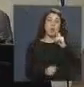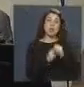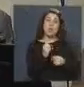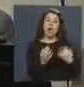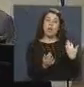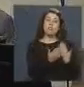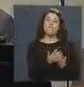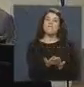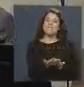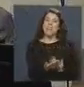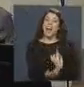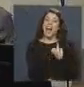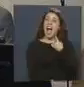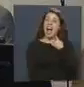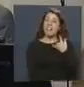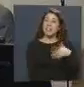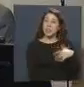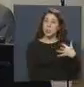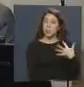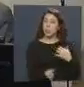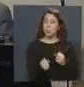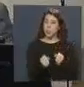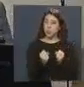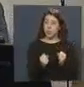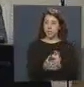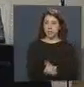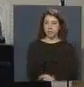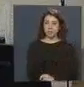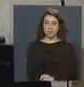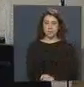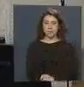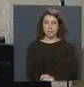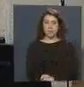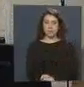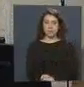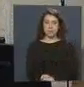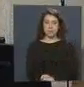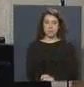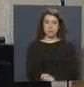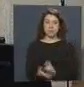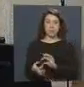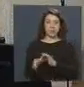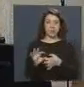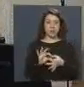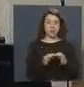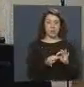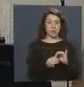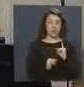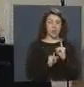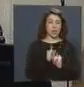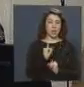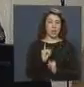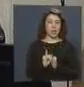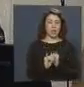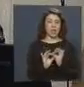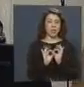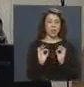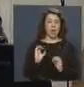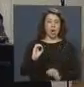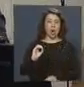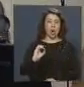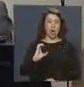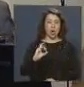años afectados severamente. De hecho, organismos internacionales, particularmente la